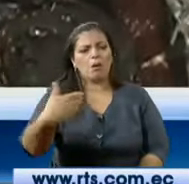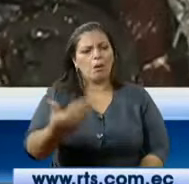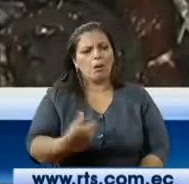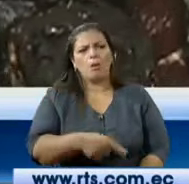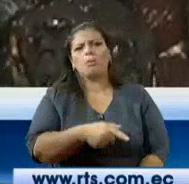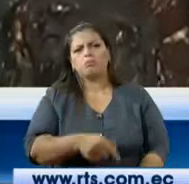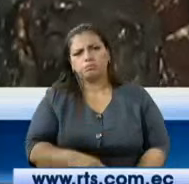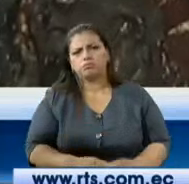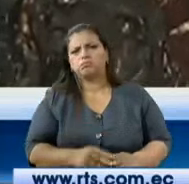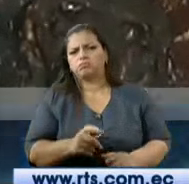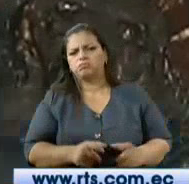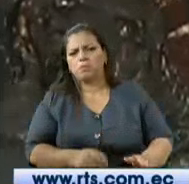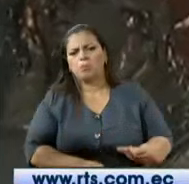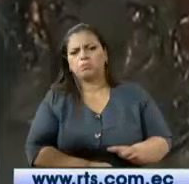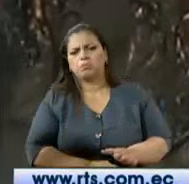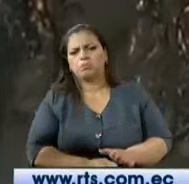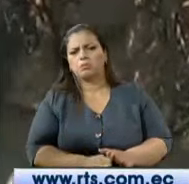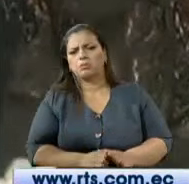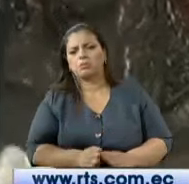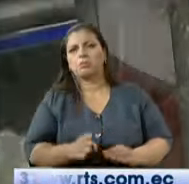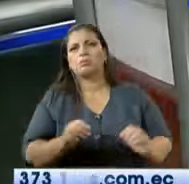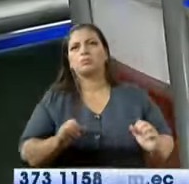Julio César Saona.